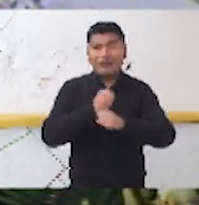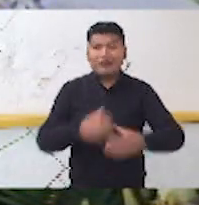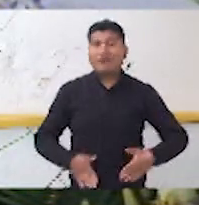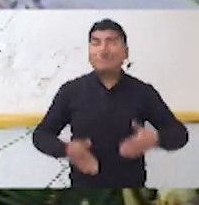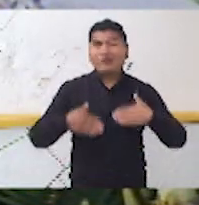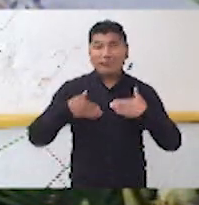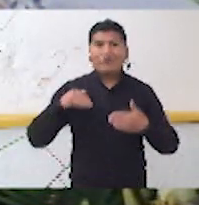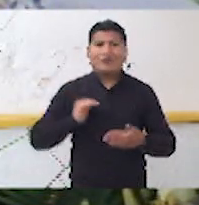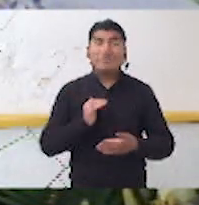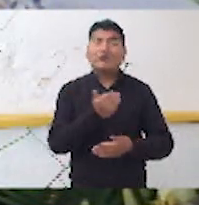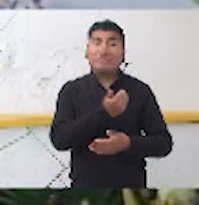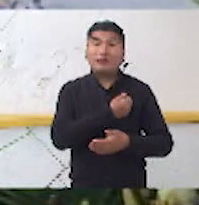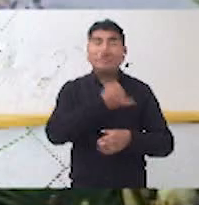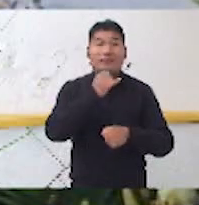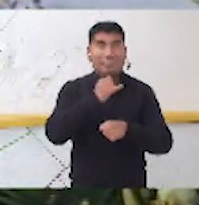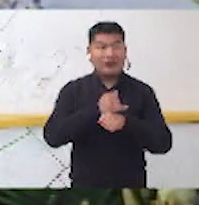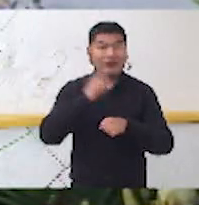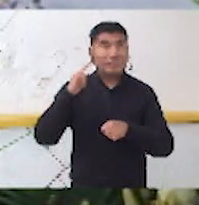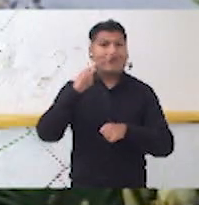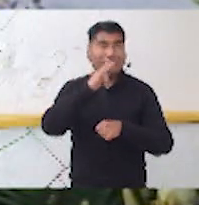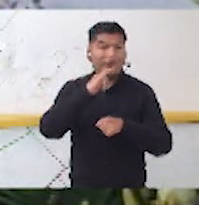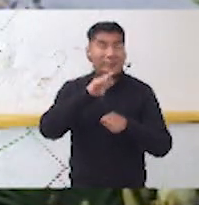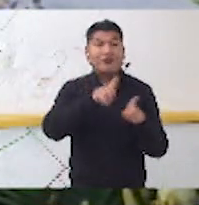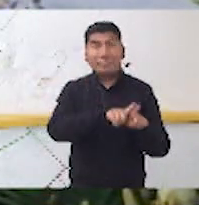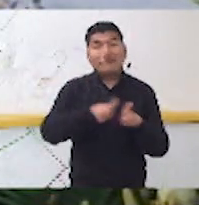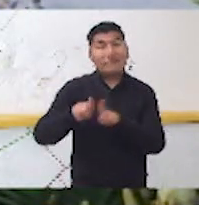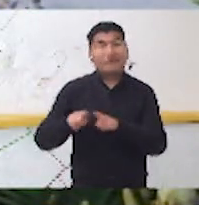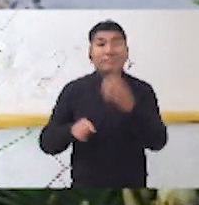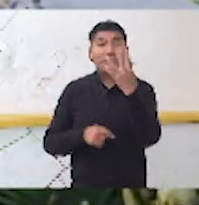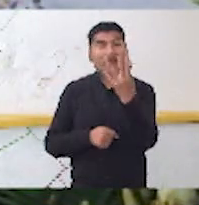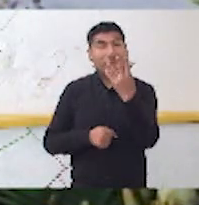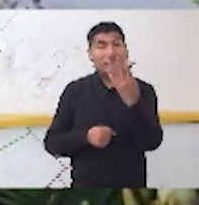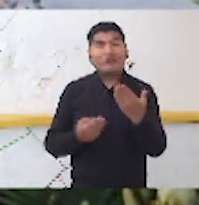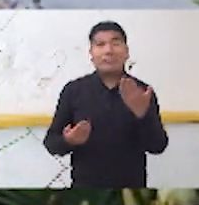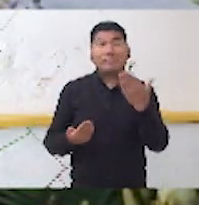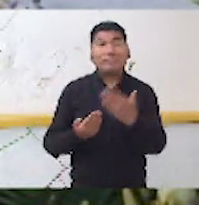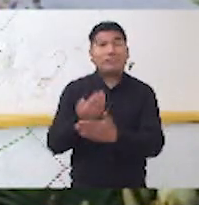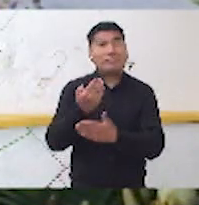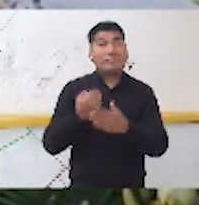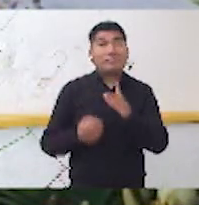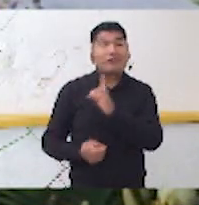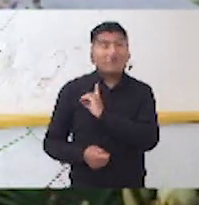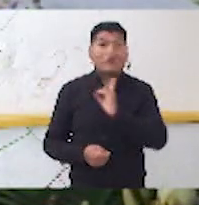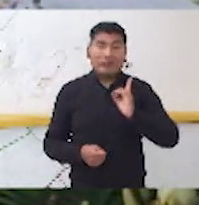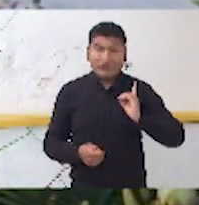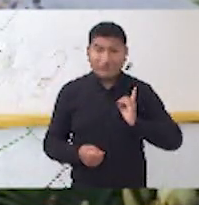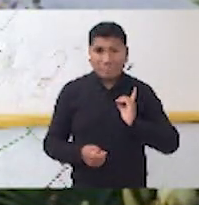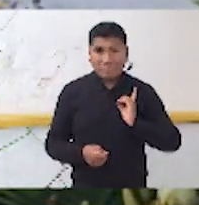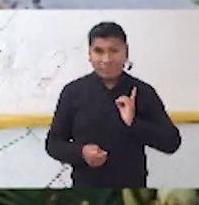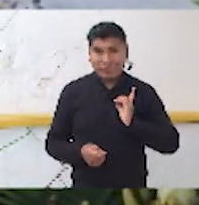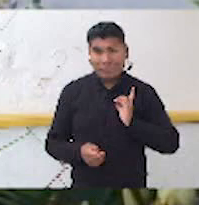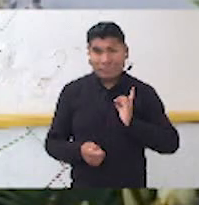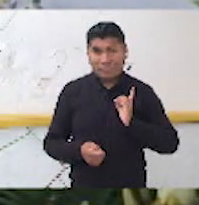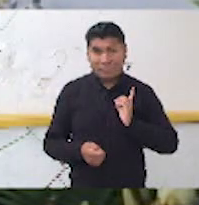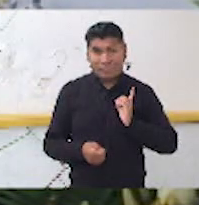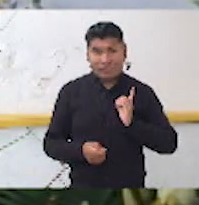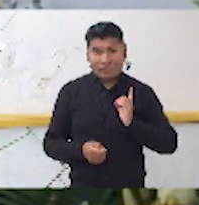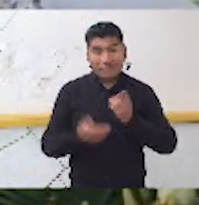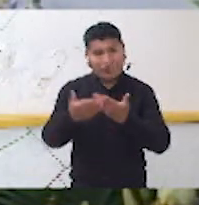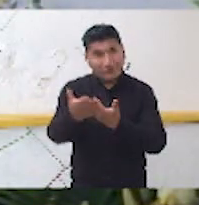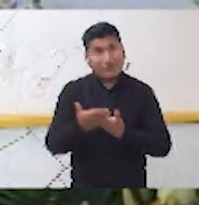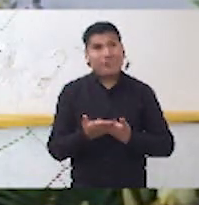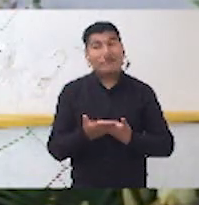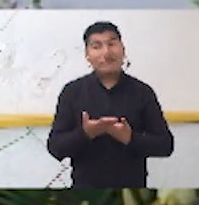de nuestra diócesis y por la ordenación de 4 hermanos nuestros al diaconado.